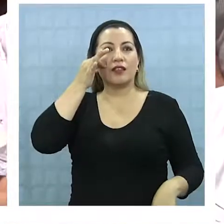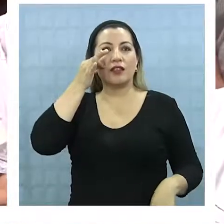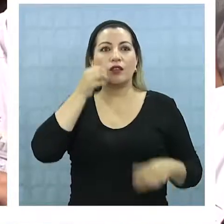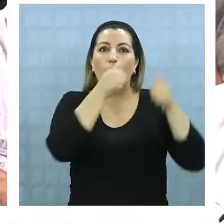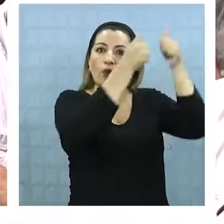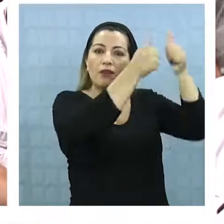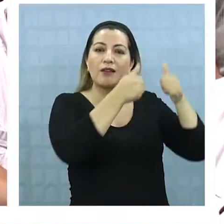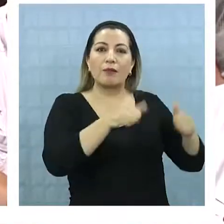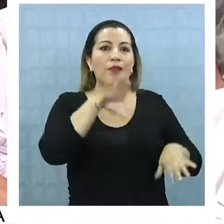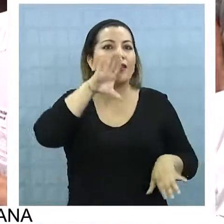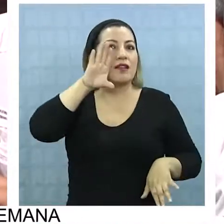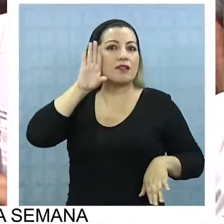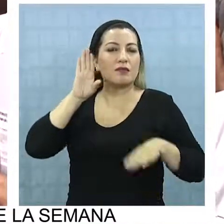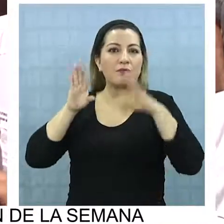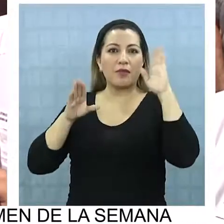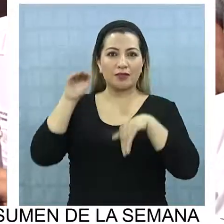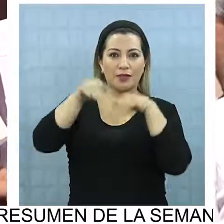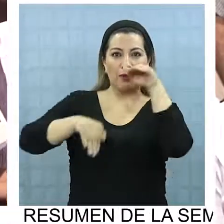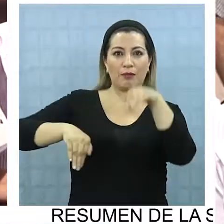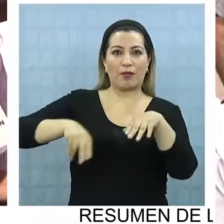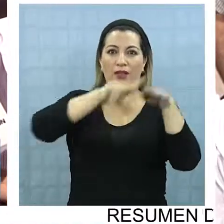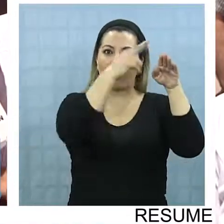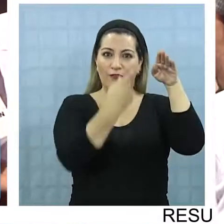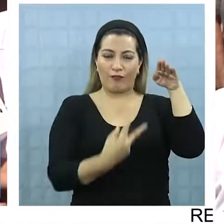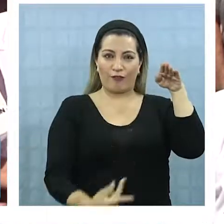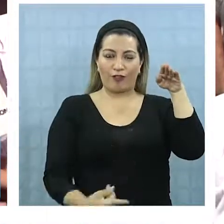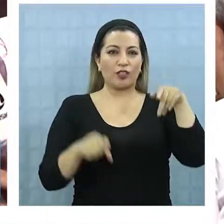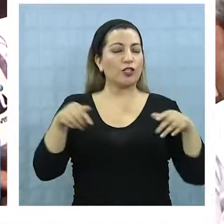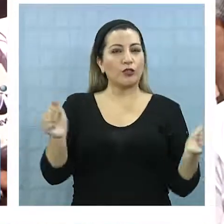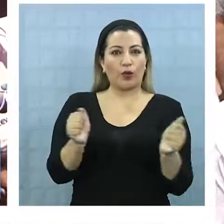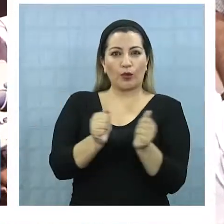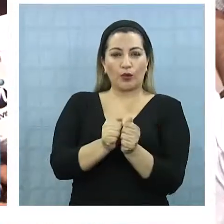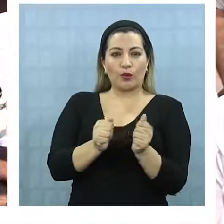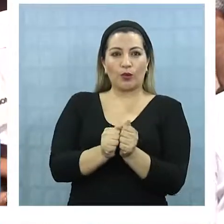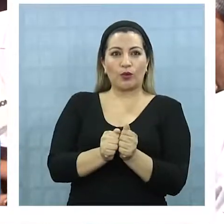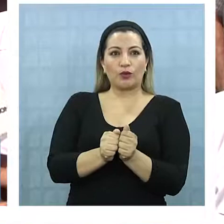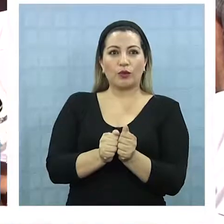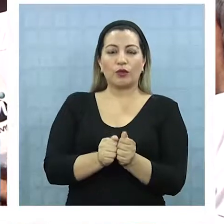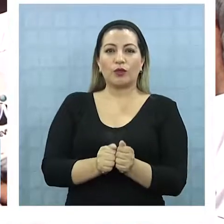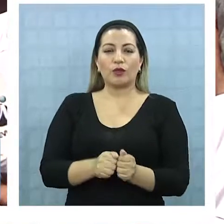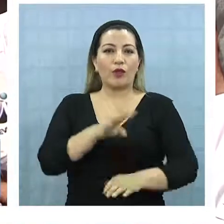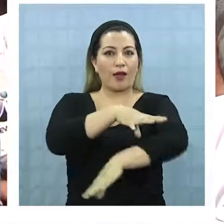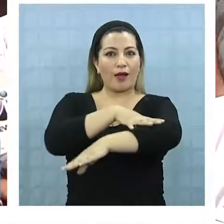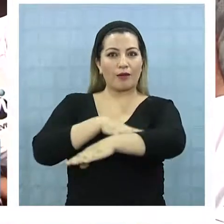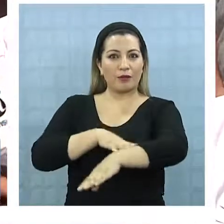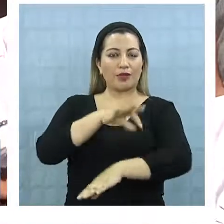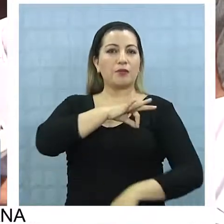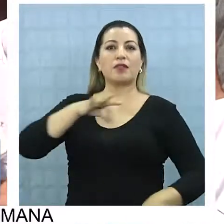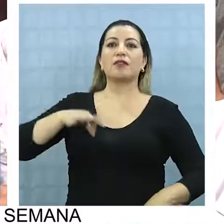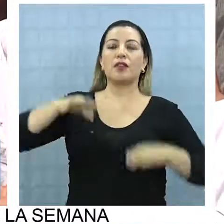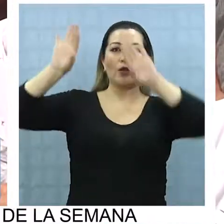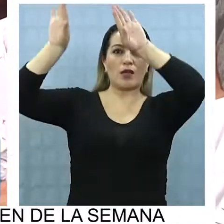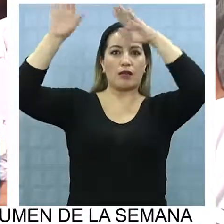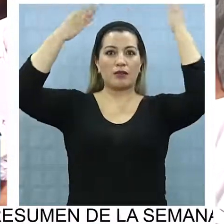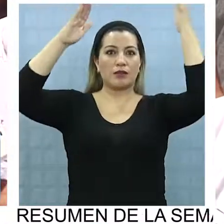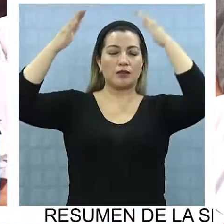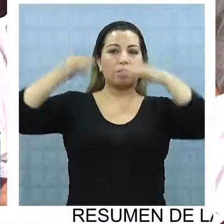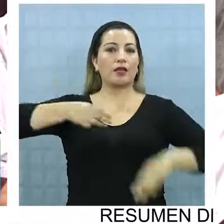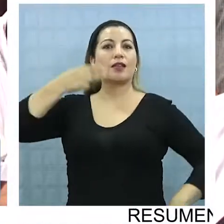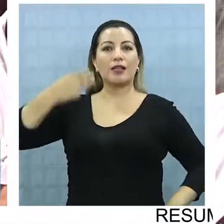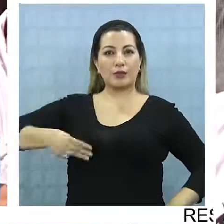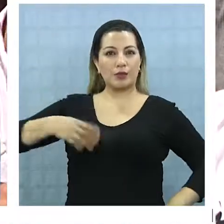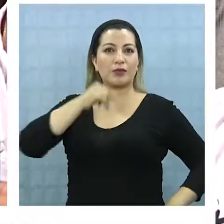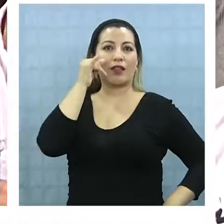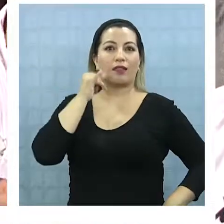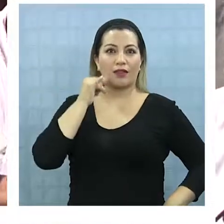playa por una campaña de limpieza de playas y limpieza de fondos marinos. En conjunto con la hermana, el Ministerio del Medio Ambiente